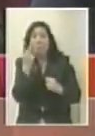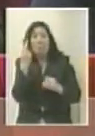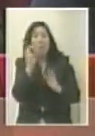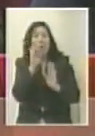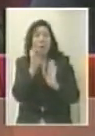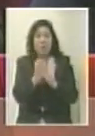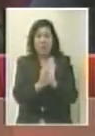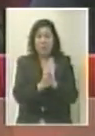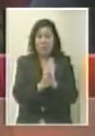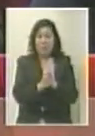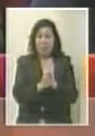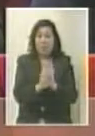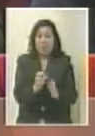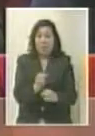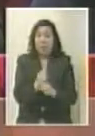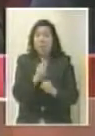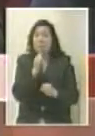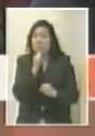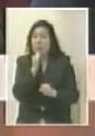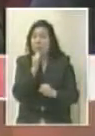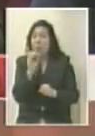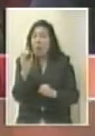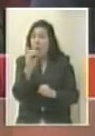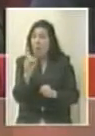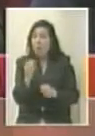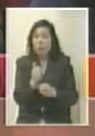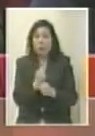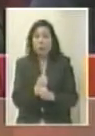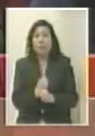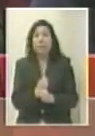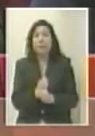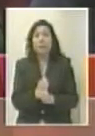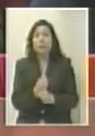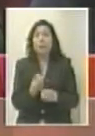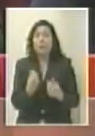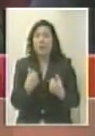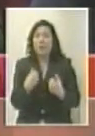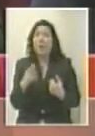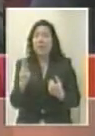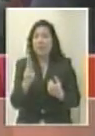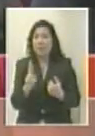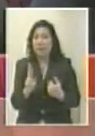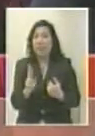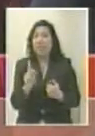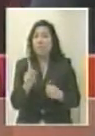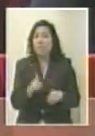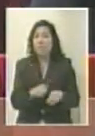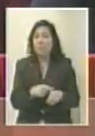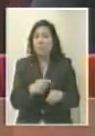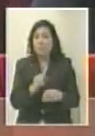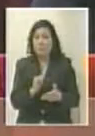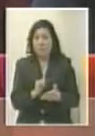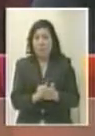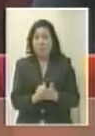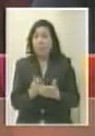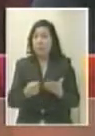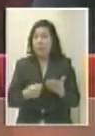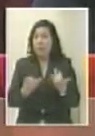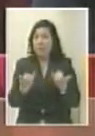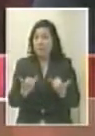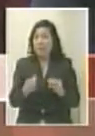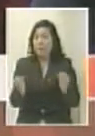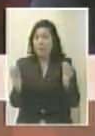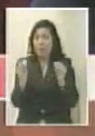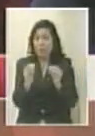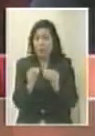ejemplo son las áreas de conservación privada o las áreas de conservación regional. A su vez, adscrito a este